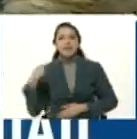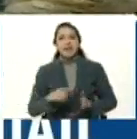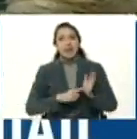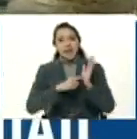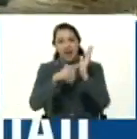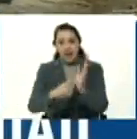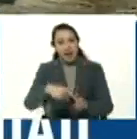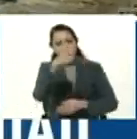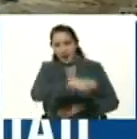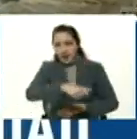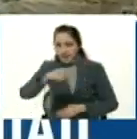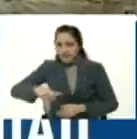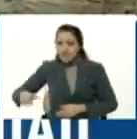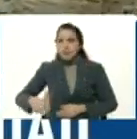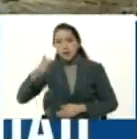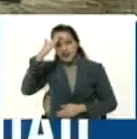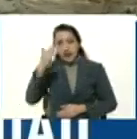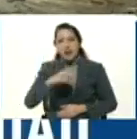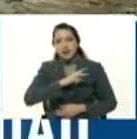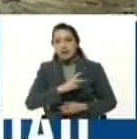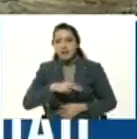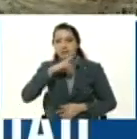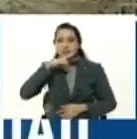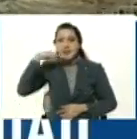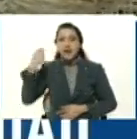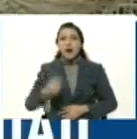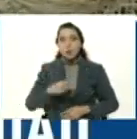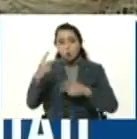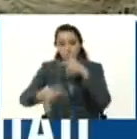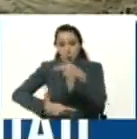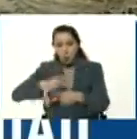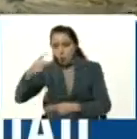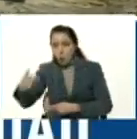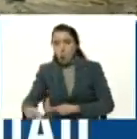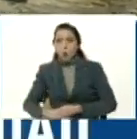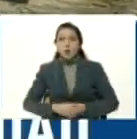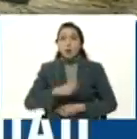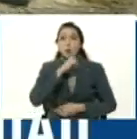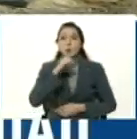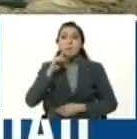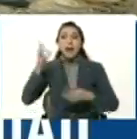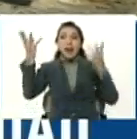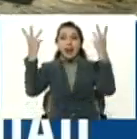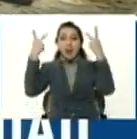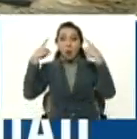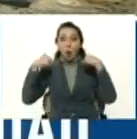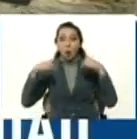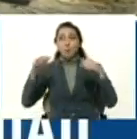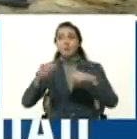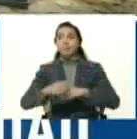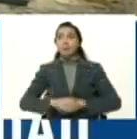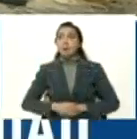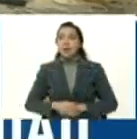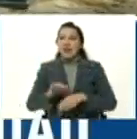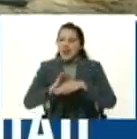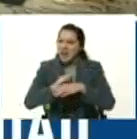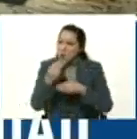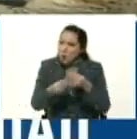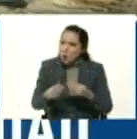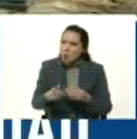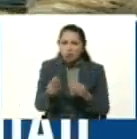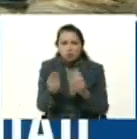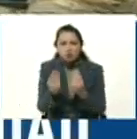nuestros comensales, que es muy sabroso el pez león, aunque es depredativo, pero es para las especies. ¿Cómo es la carne? Es muy